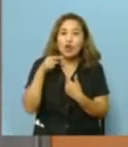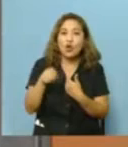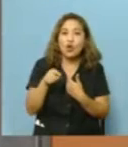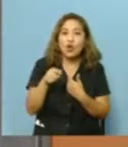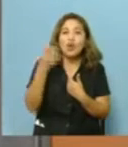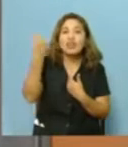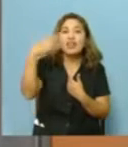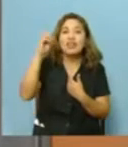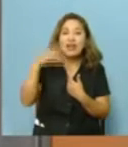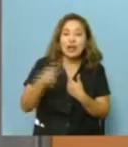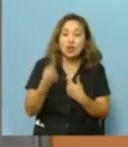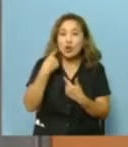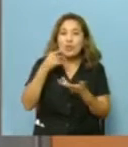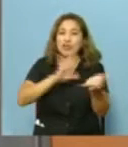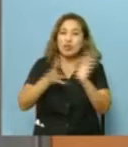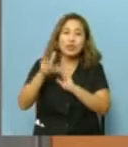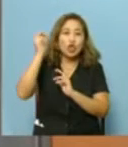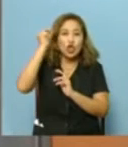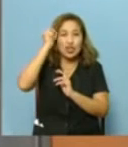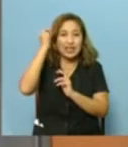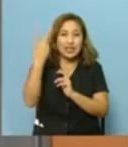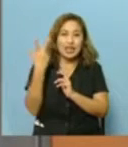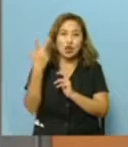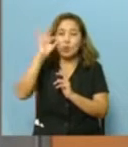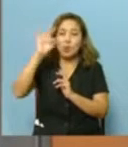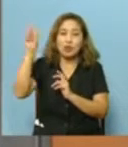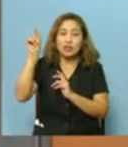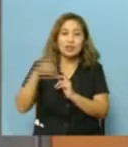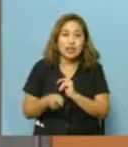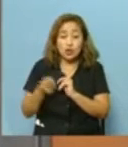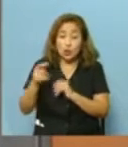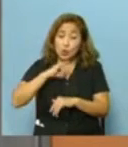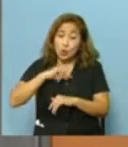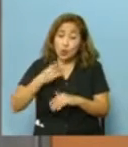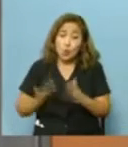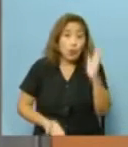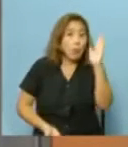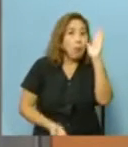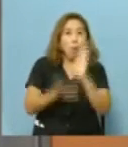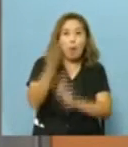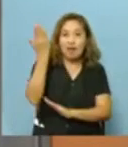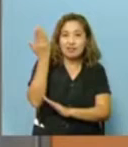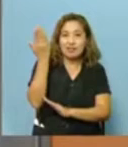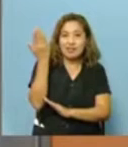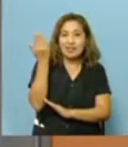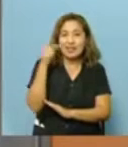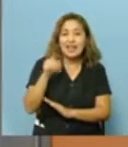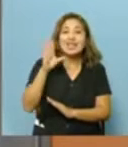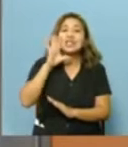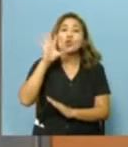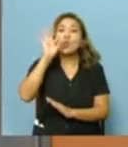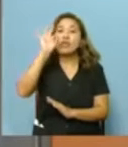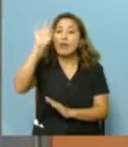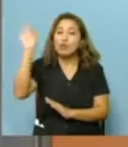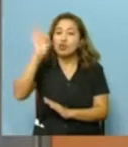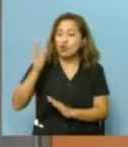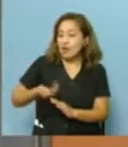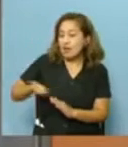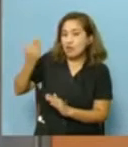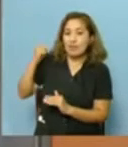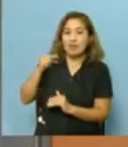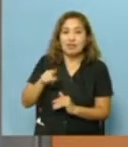menos en 32% para lo que va del año si además consideras que jujuy superó el promedio nacional casi 50 por ciento el año